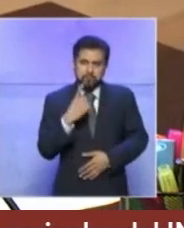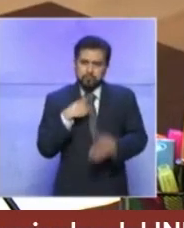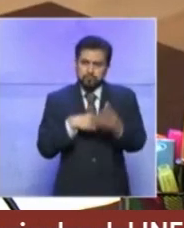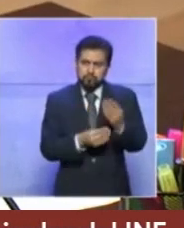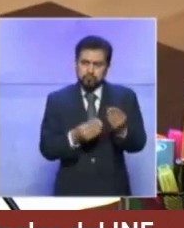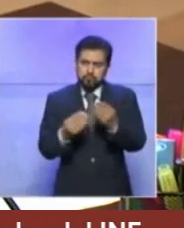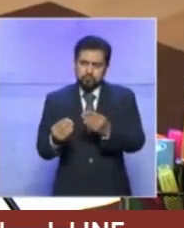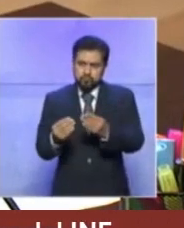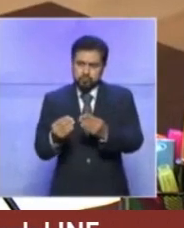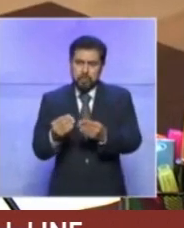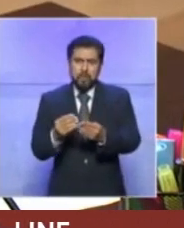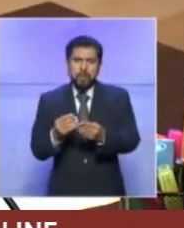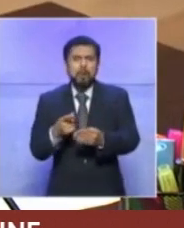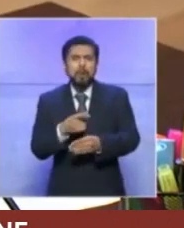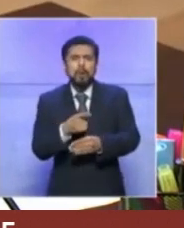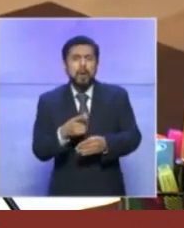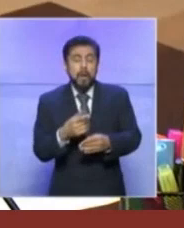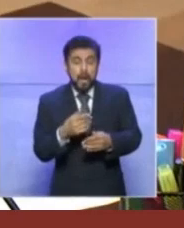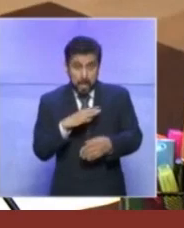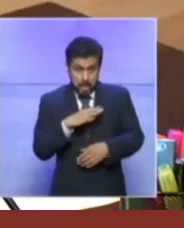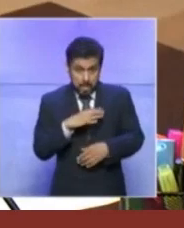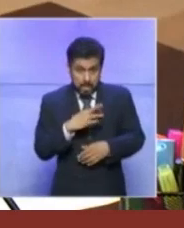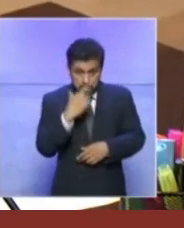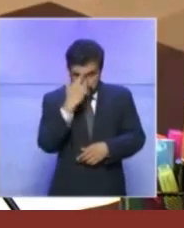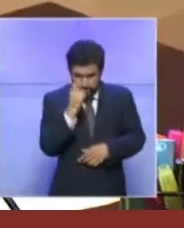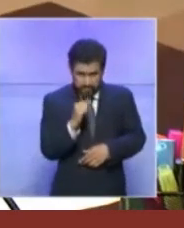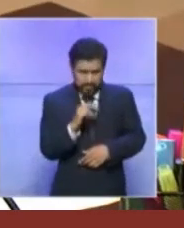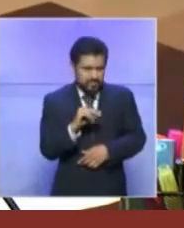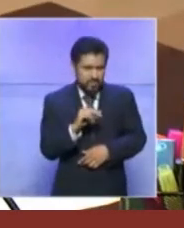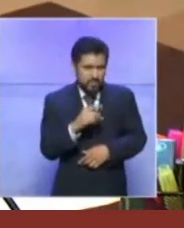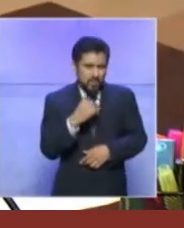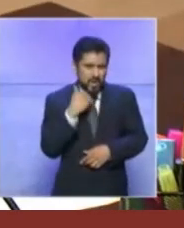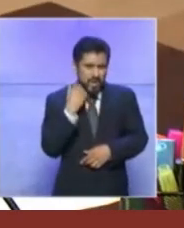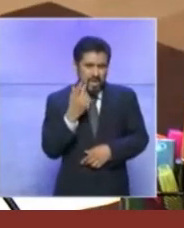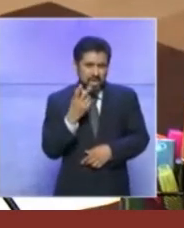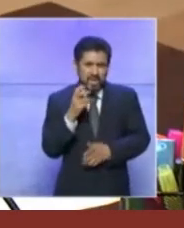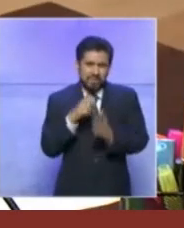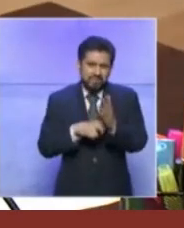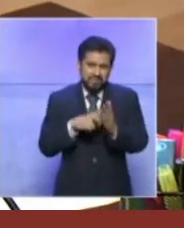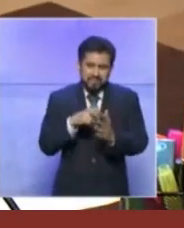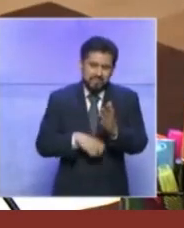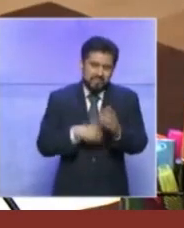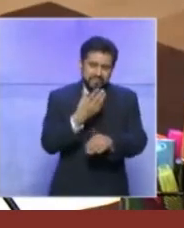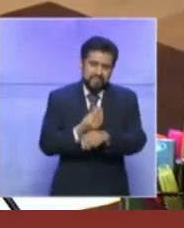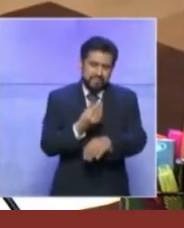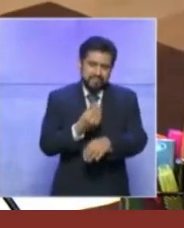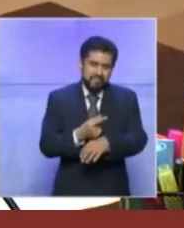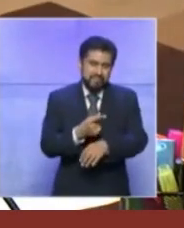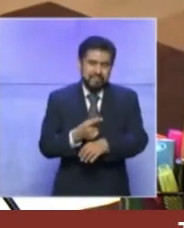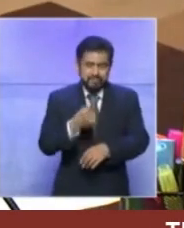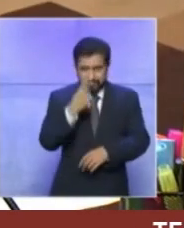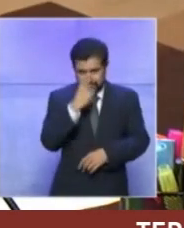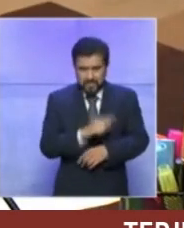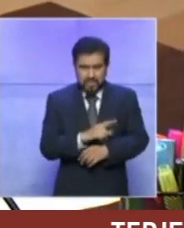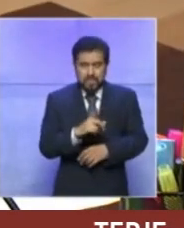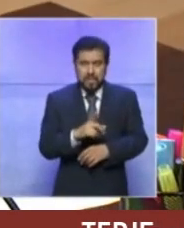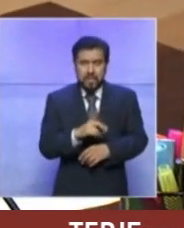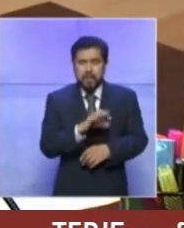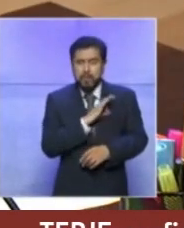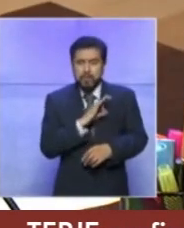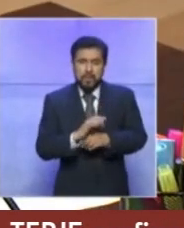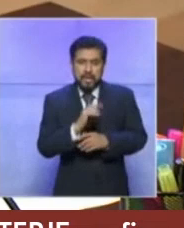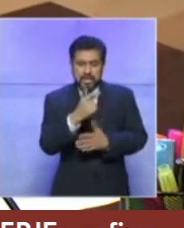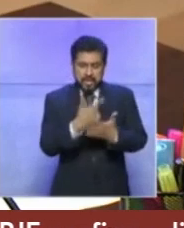impugnado porque no asiste la razón al recurrente en su pretensión de que se modifique el acuerdo impugnado para realizar un ajuste en la